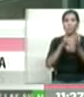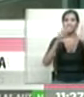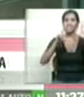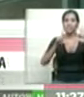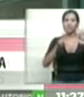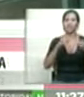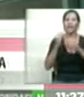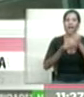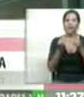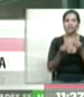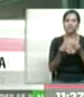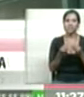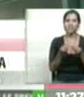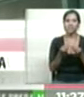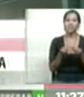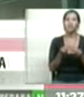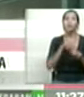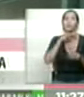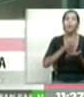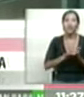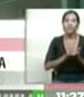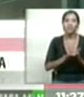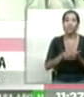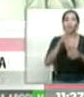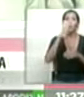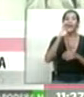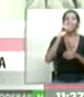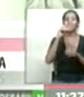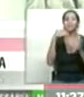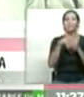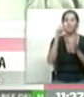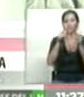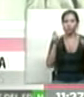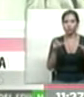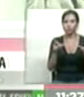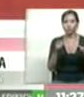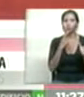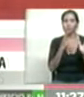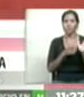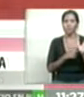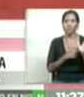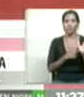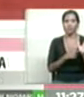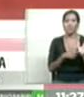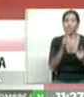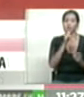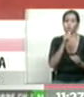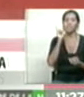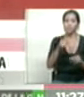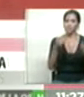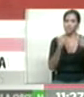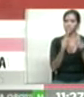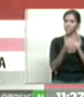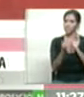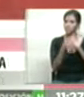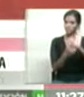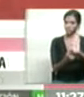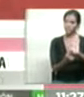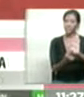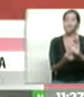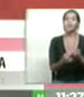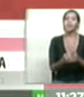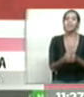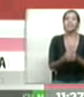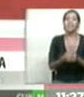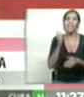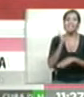cito, la muerte de unas 40.000 personas. El informe también sostiene que las sanciones que fueron